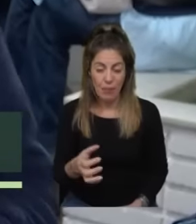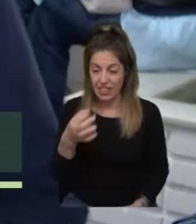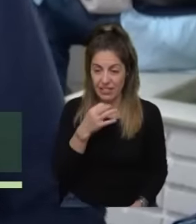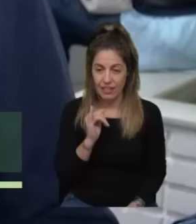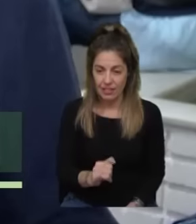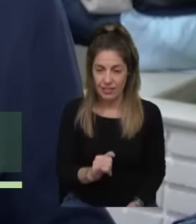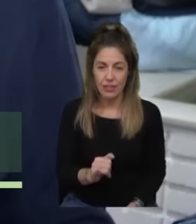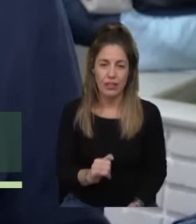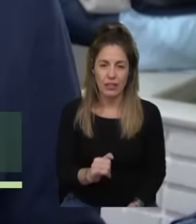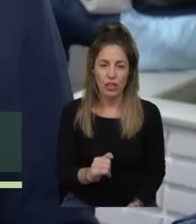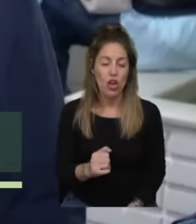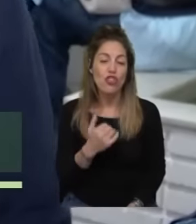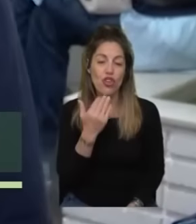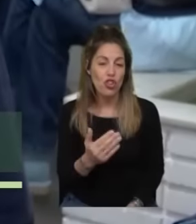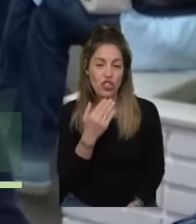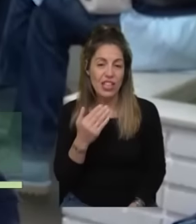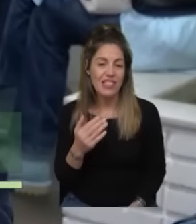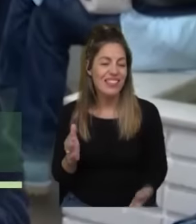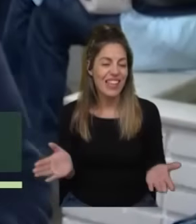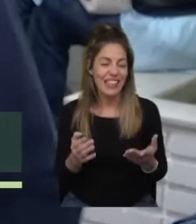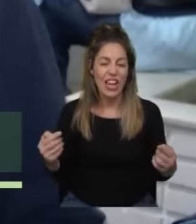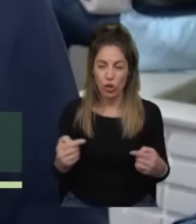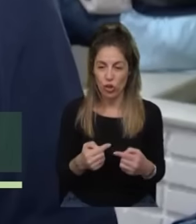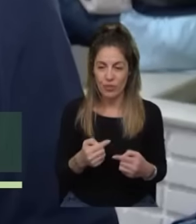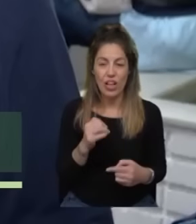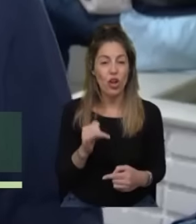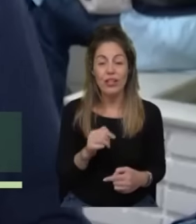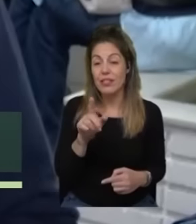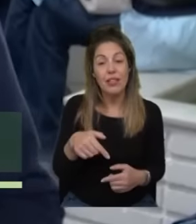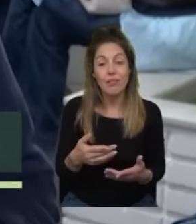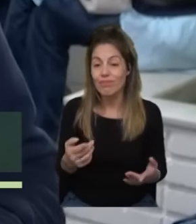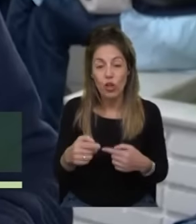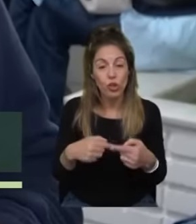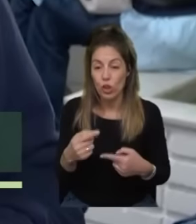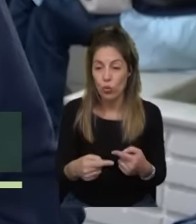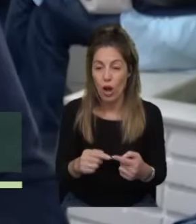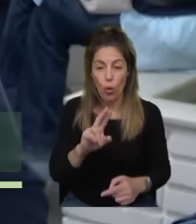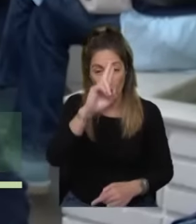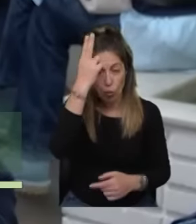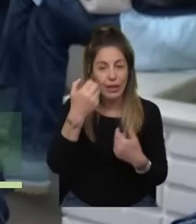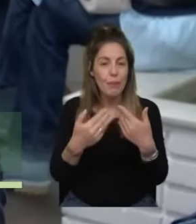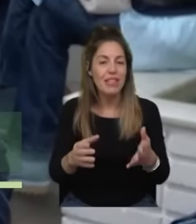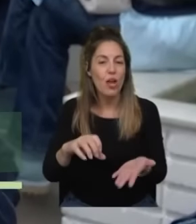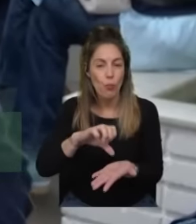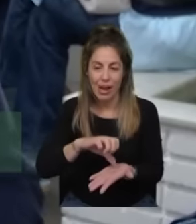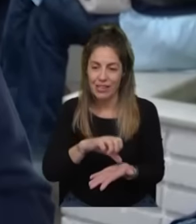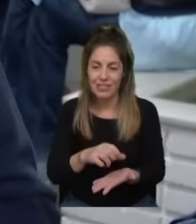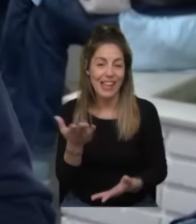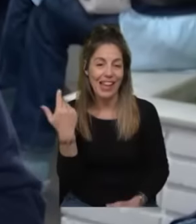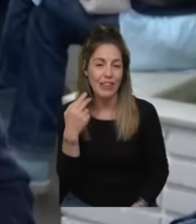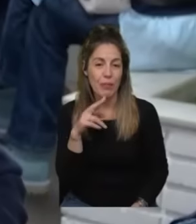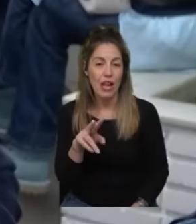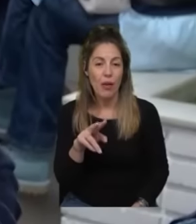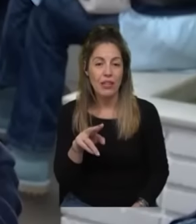eso. Yo no sé si genera controversia o no, lo que sé es que se nos viene arriba y que Uruguay empieza a ser un país de esos que antes mirabas